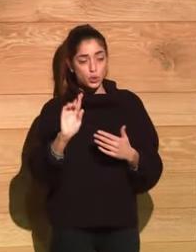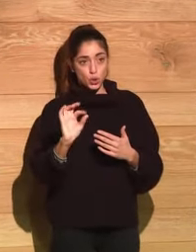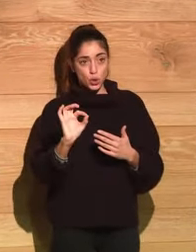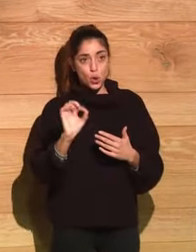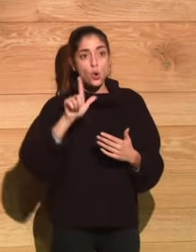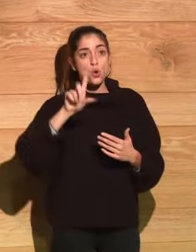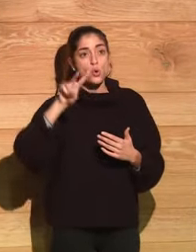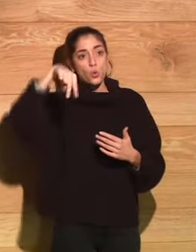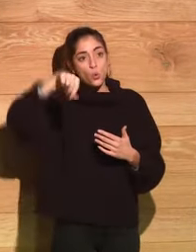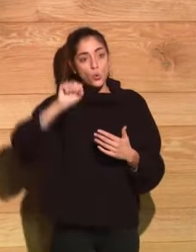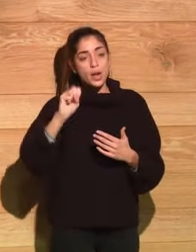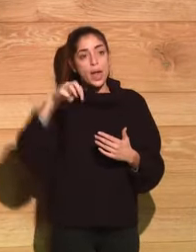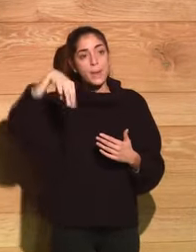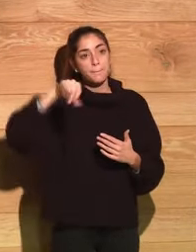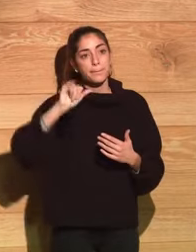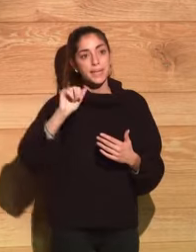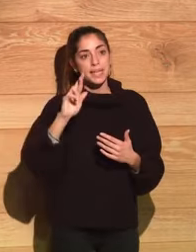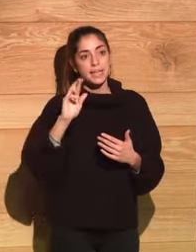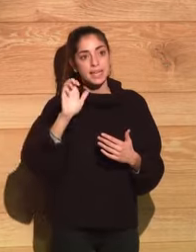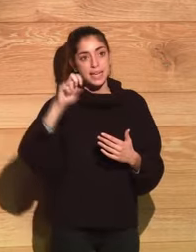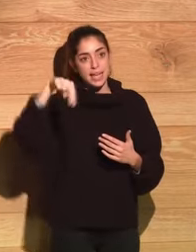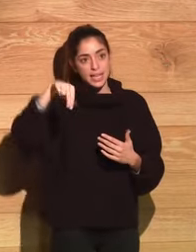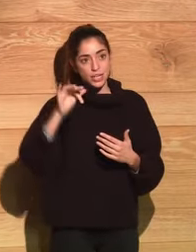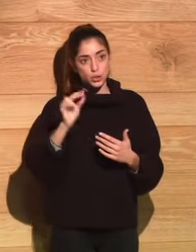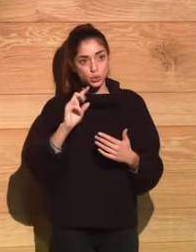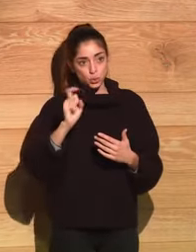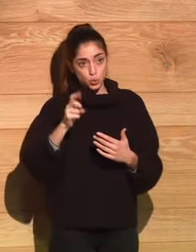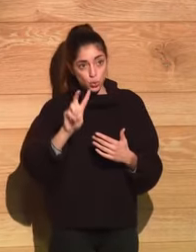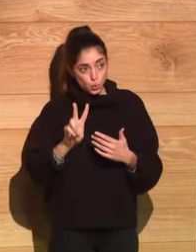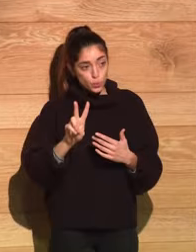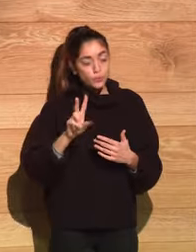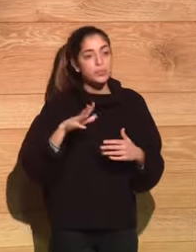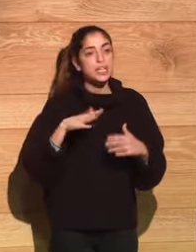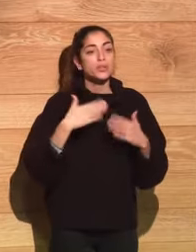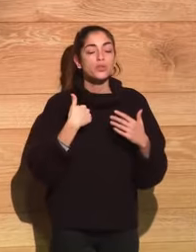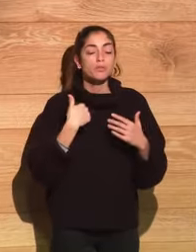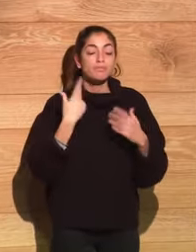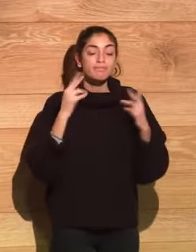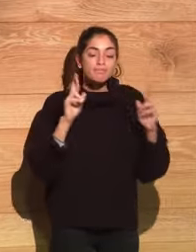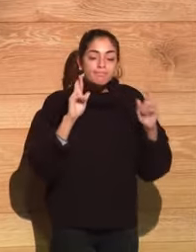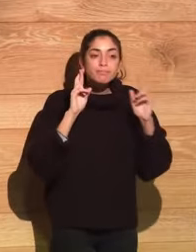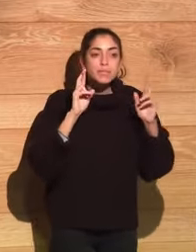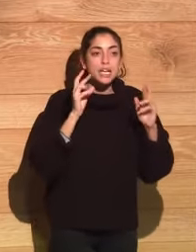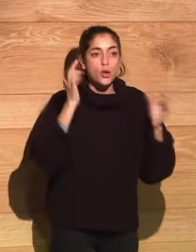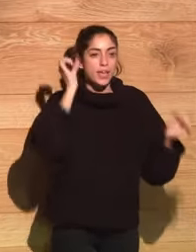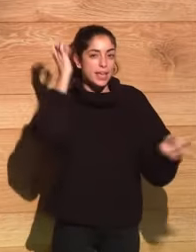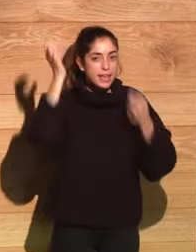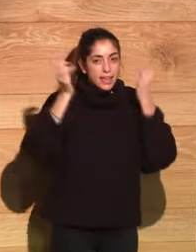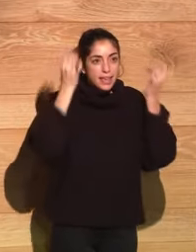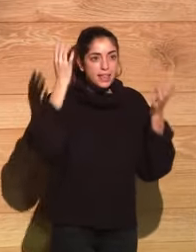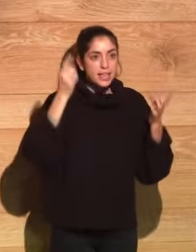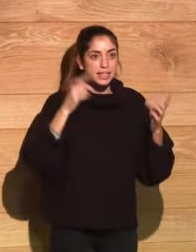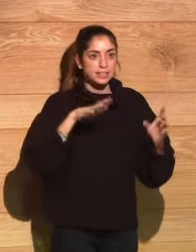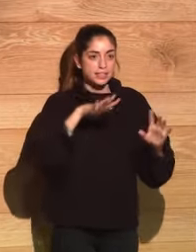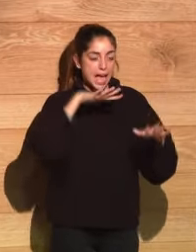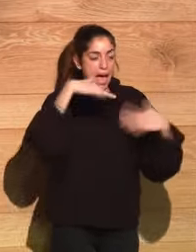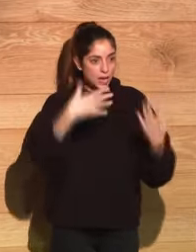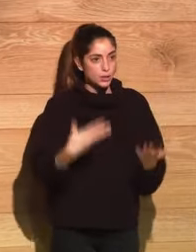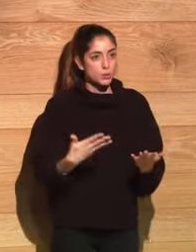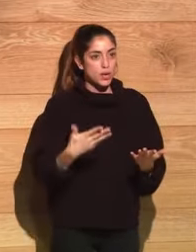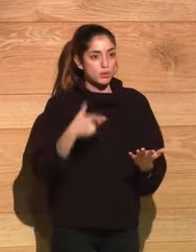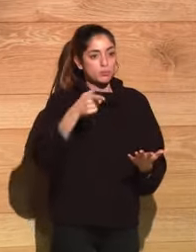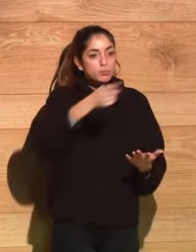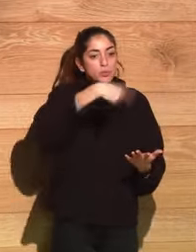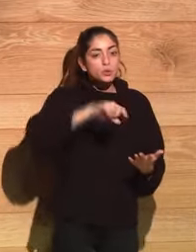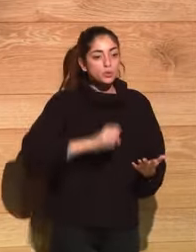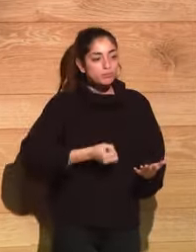supuesto, en el caso de este título. Espero que estas ideas, que creemos que son absolutamente contemporáneas, os